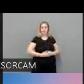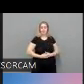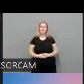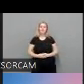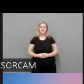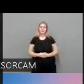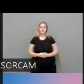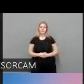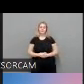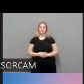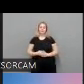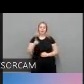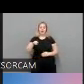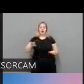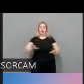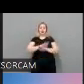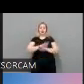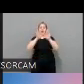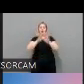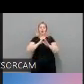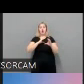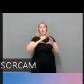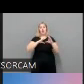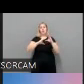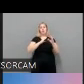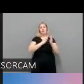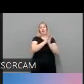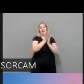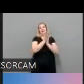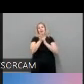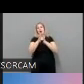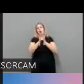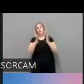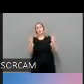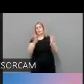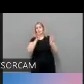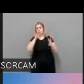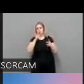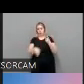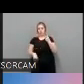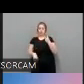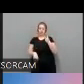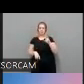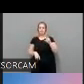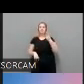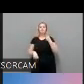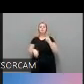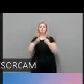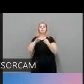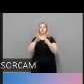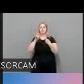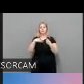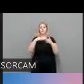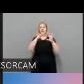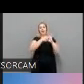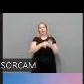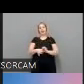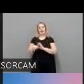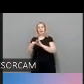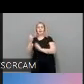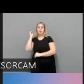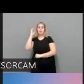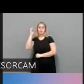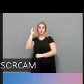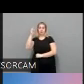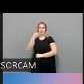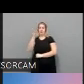Y decidí dejar para el final la comunicación aumentativa y alternativa por dos motivos. El primero, porque así servía de enlace al resto de ponencias